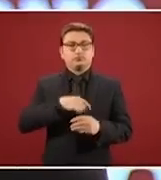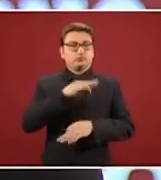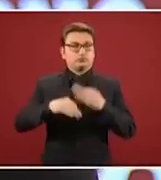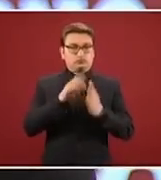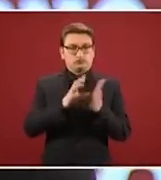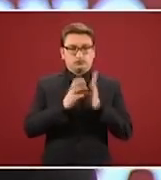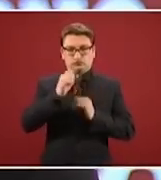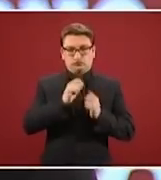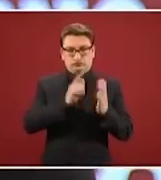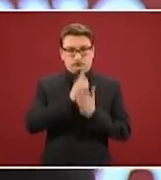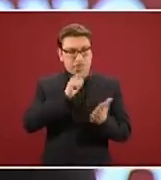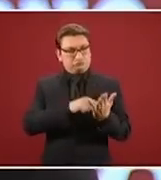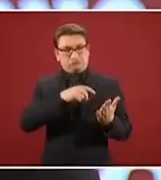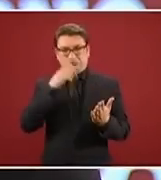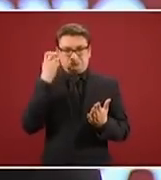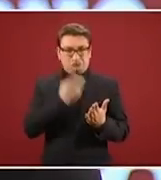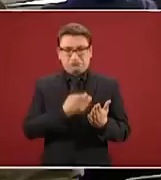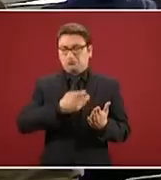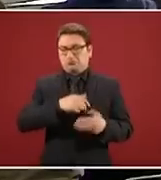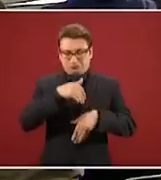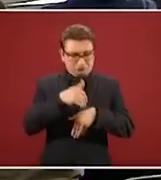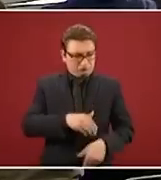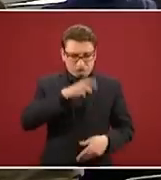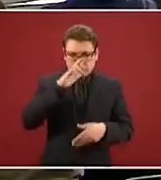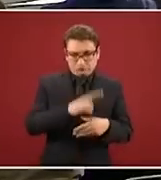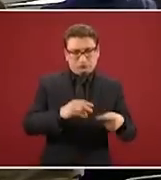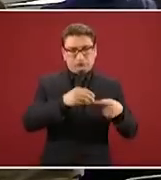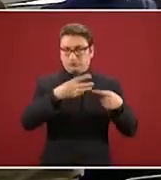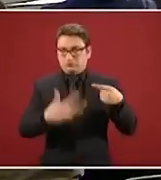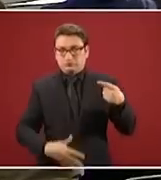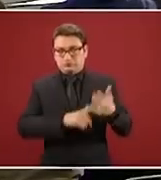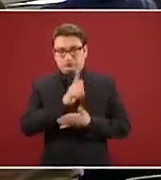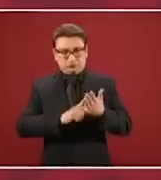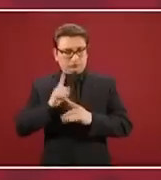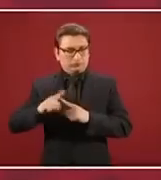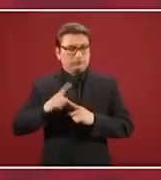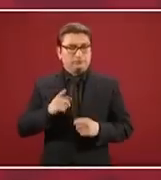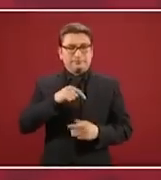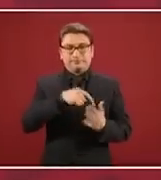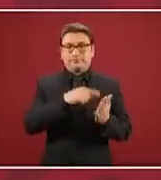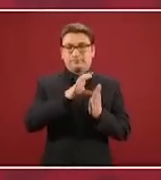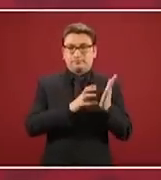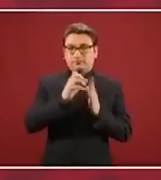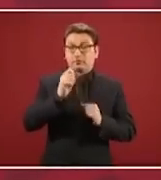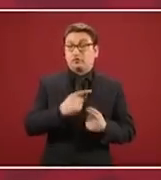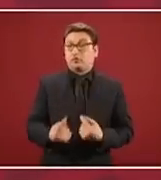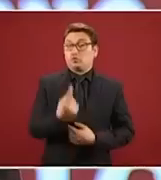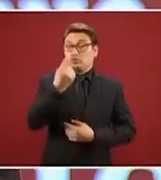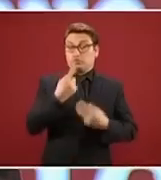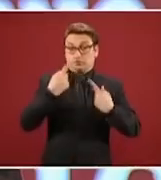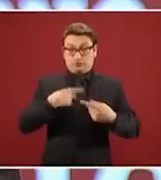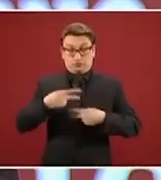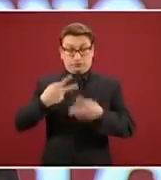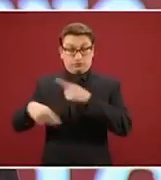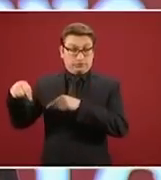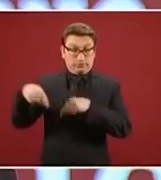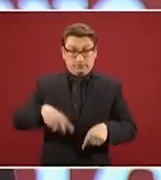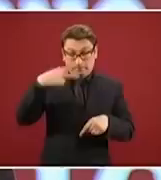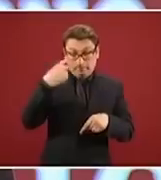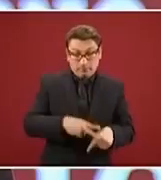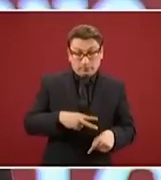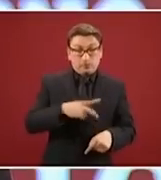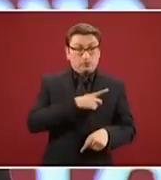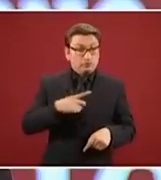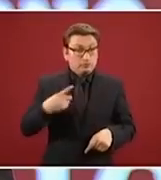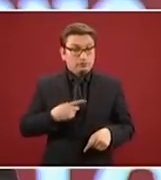y sus leyes que demandan y ahí dice claramente nuestra ley persona que llegue a méxico tiene que